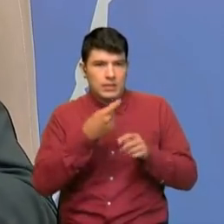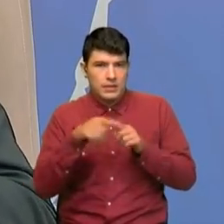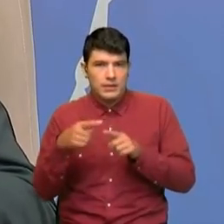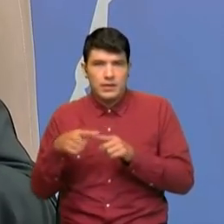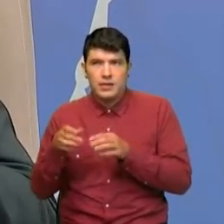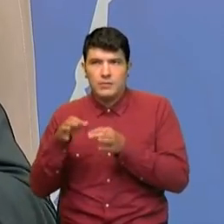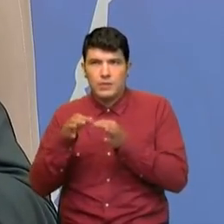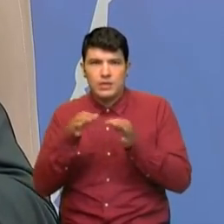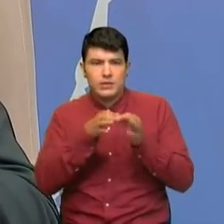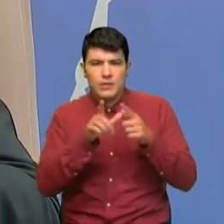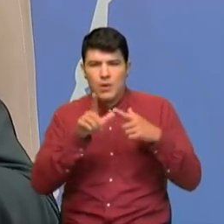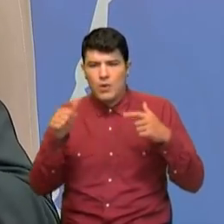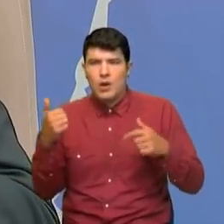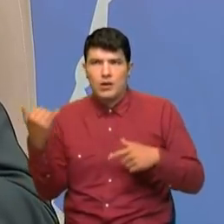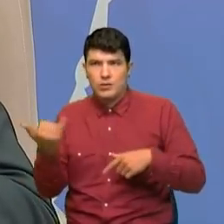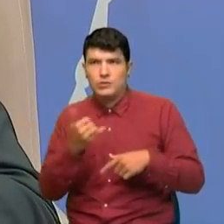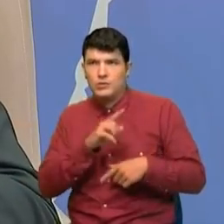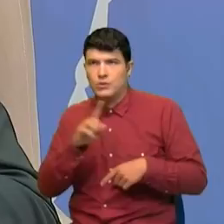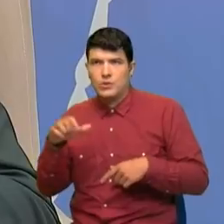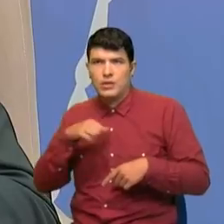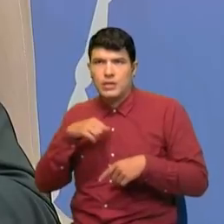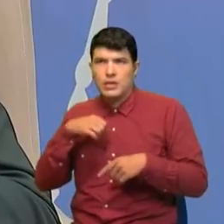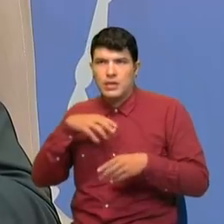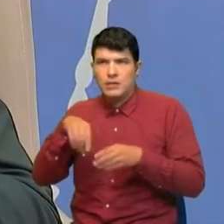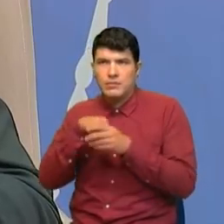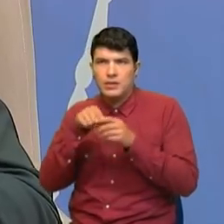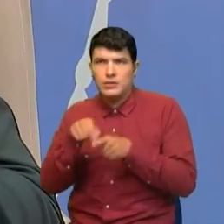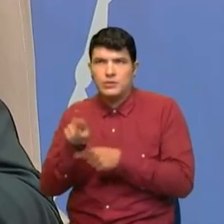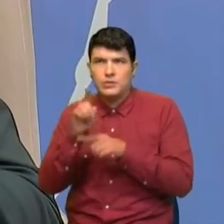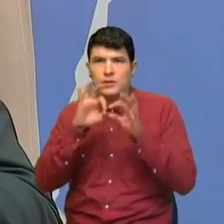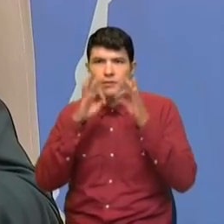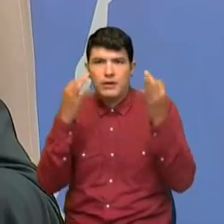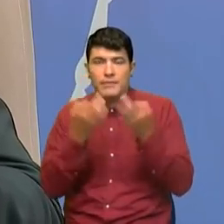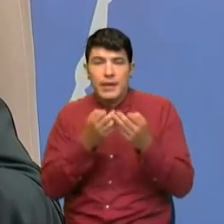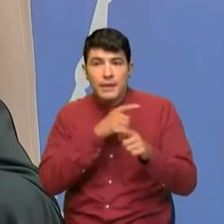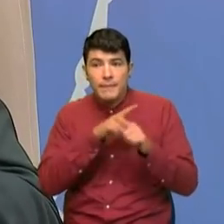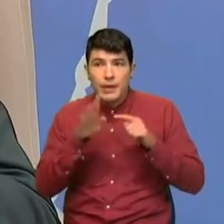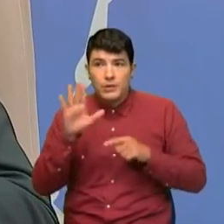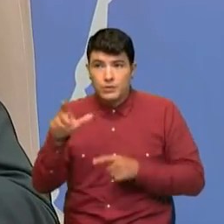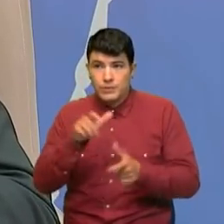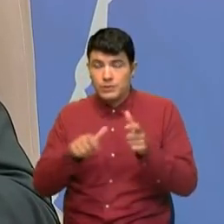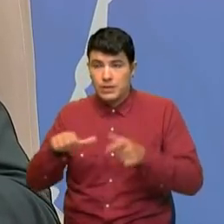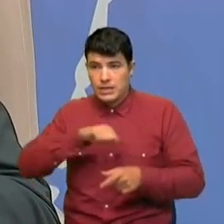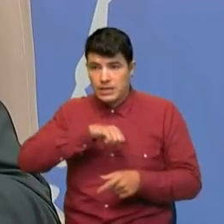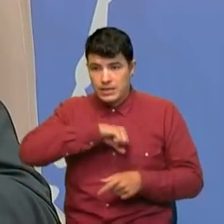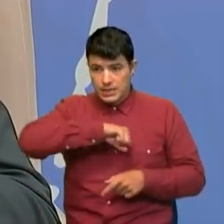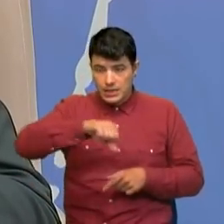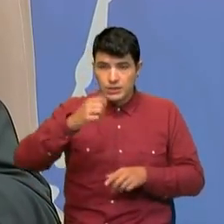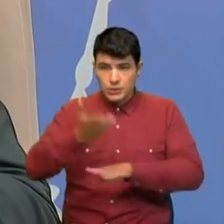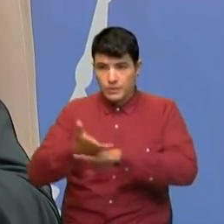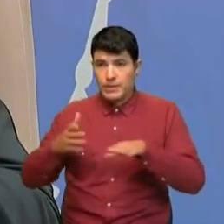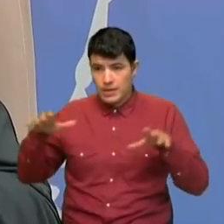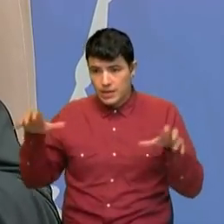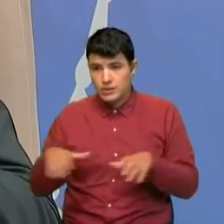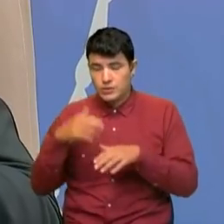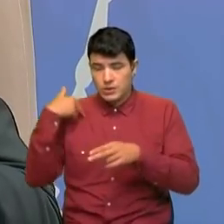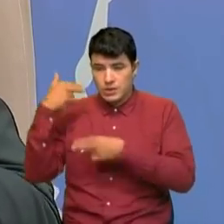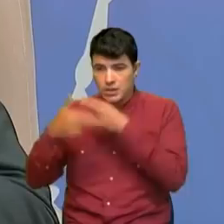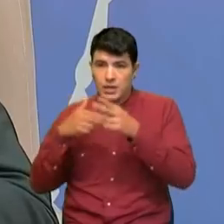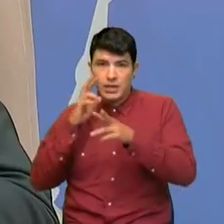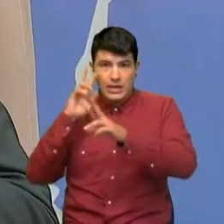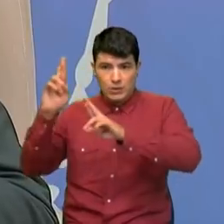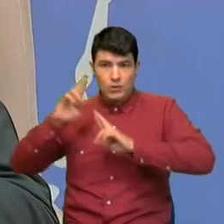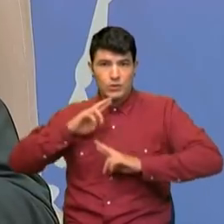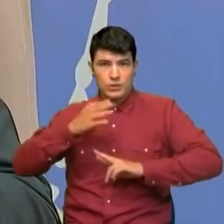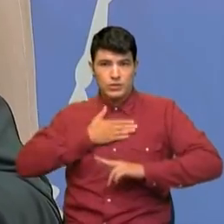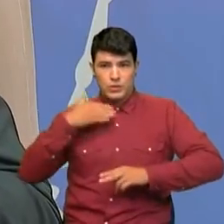municipios apartados que no cuentan con circuito de familia. Y ellos tienen el derecho a solicitar la acción de petición de herencia para que sean reconocidos como tal,